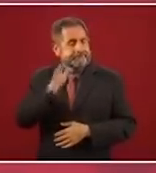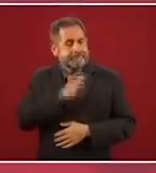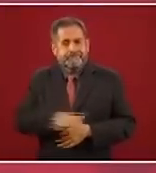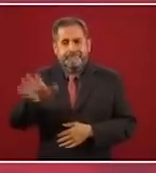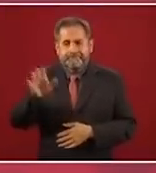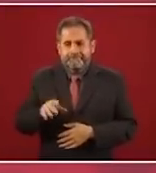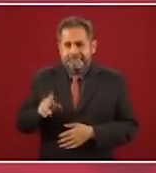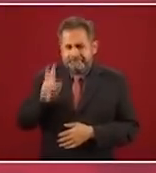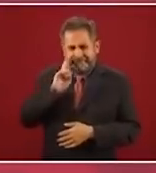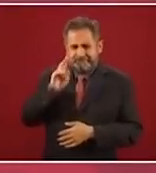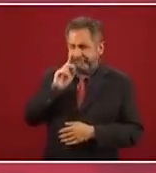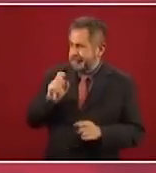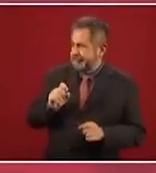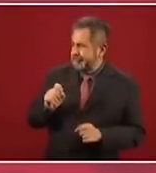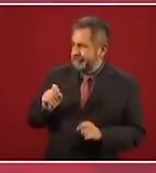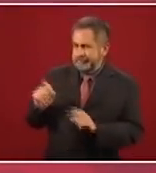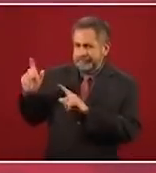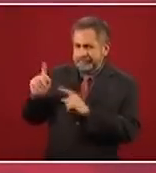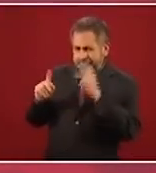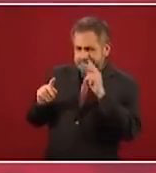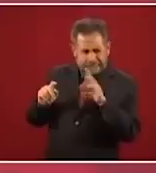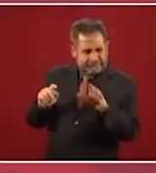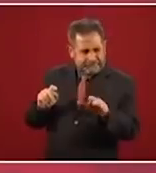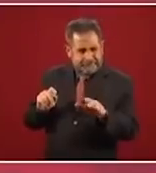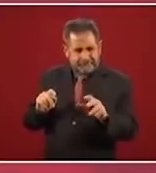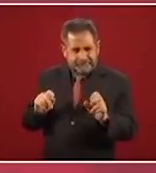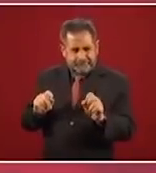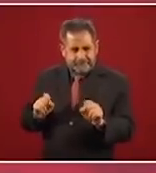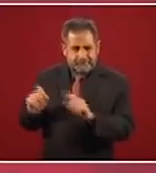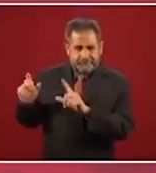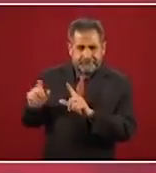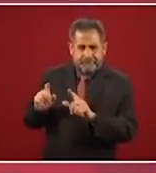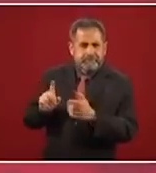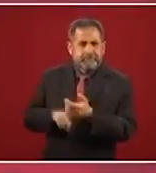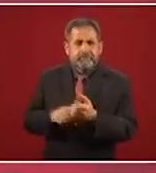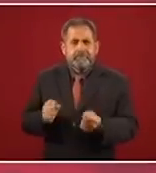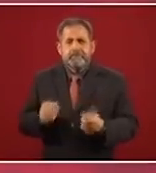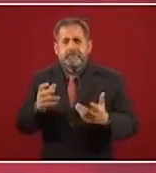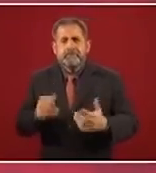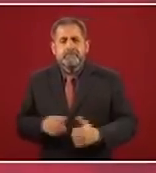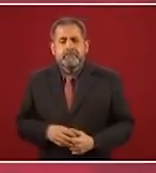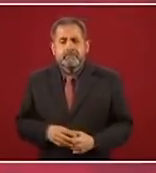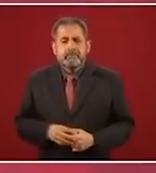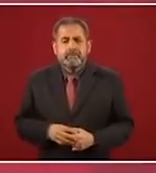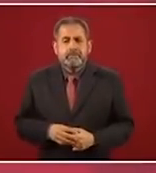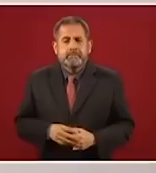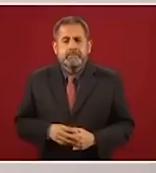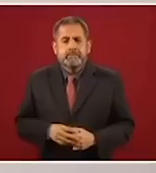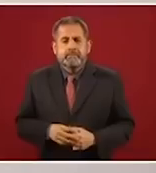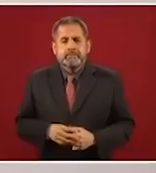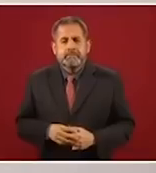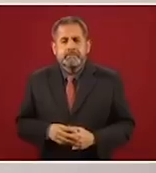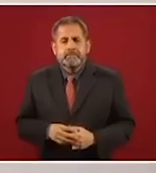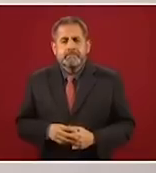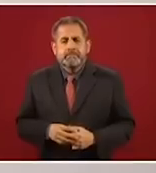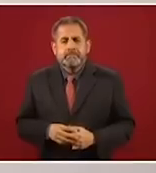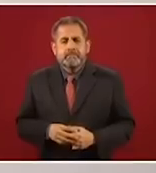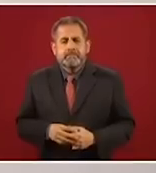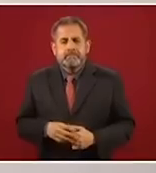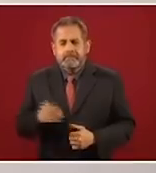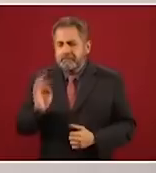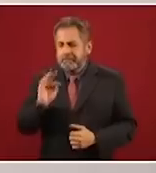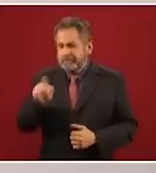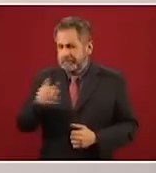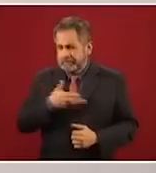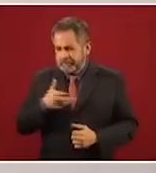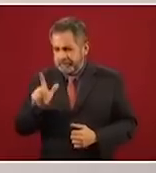a ver si se consigue el dato, puede ser que lo tenga